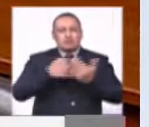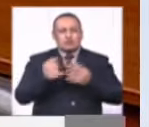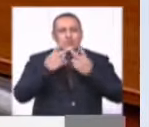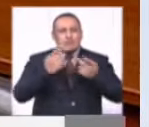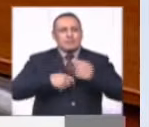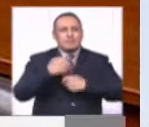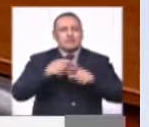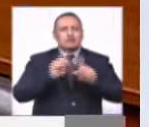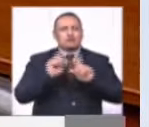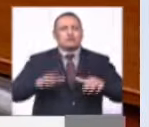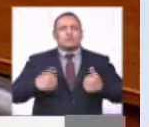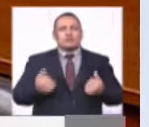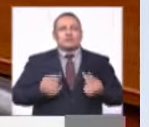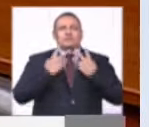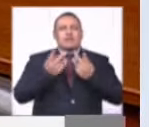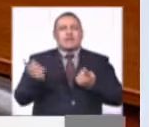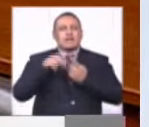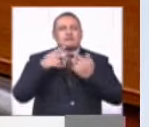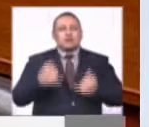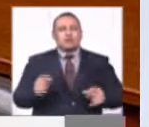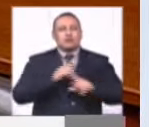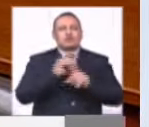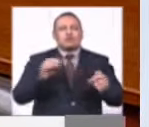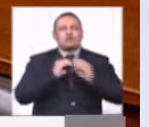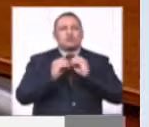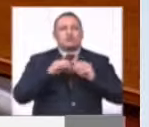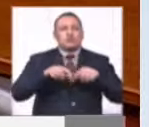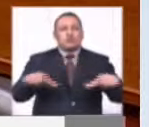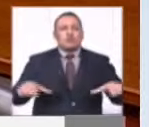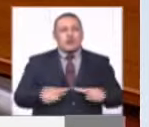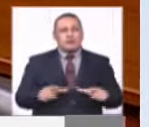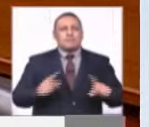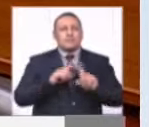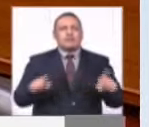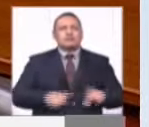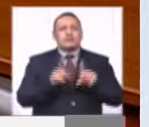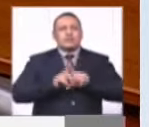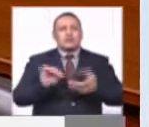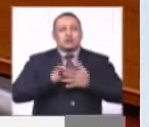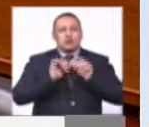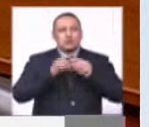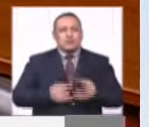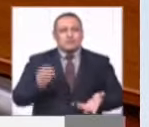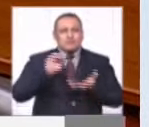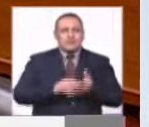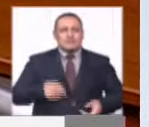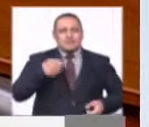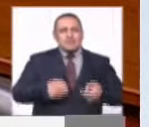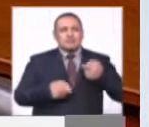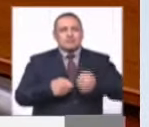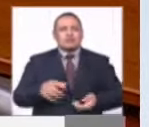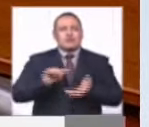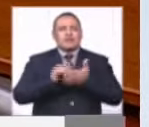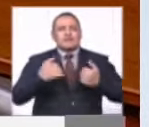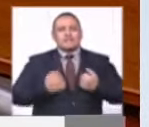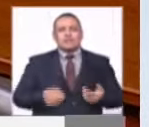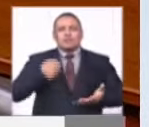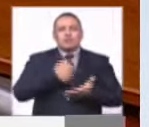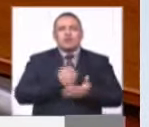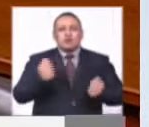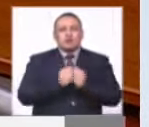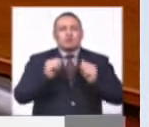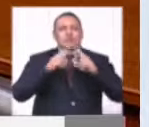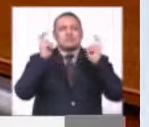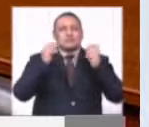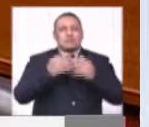vender y no puedan ser. ¿Por qué? Porque hasta el momento no se han saneado los terrenos. Sin embargo, vamos a seguir más inversiones cuando tenemos inversión que todavía es un